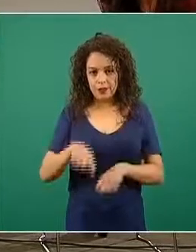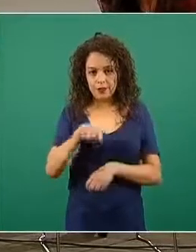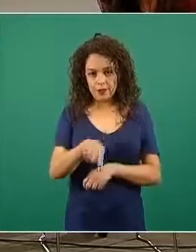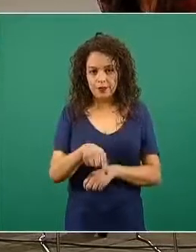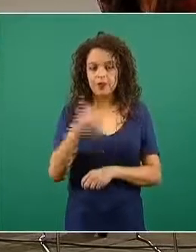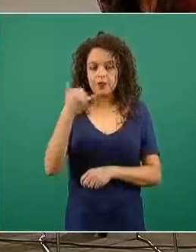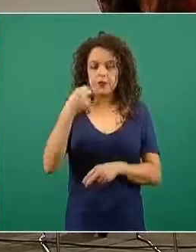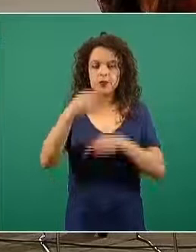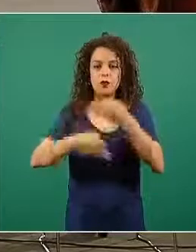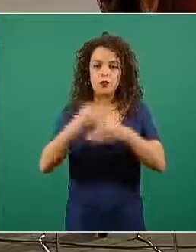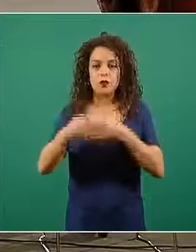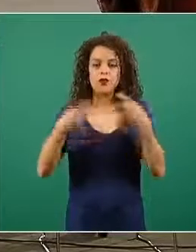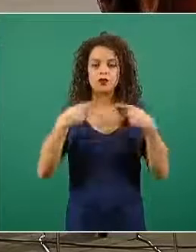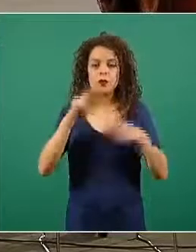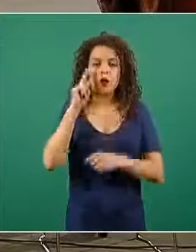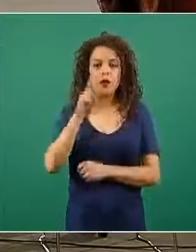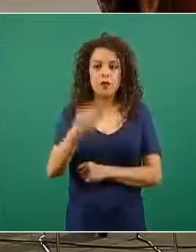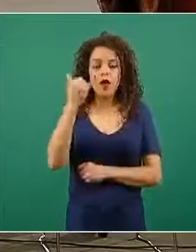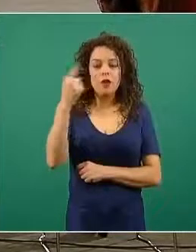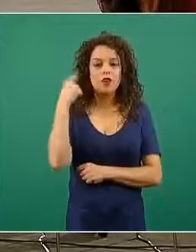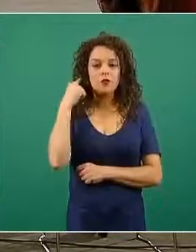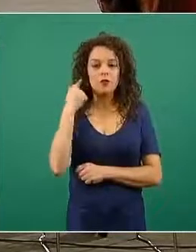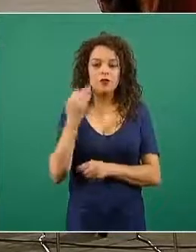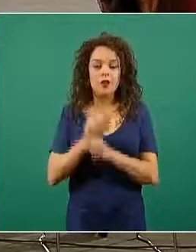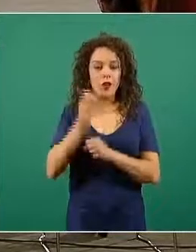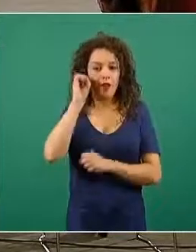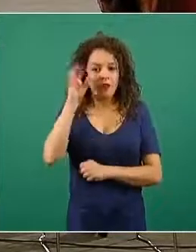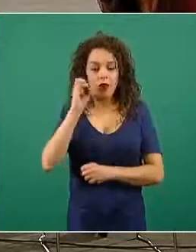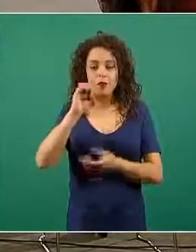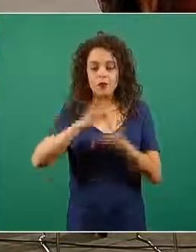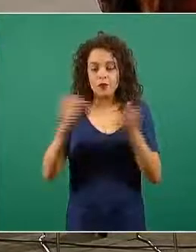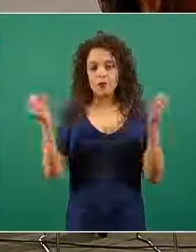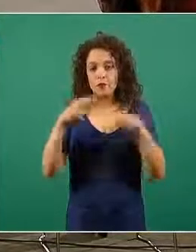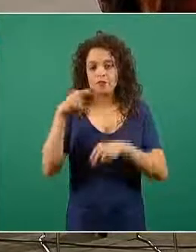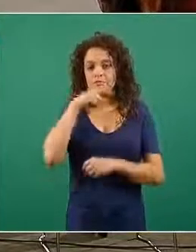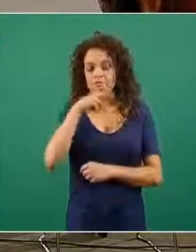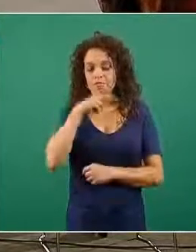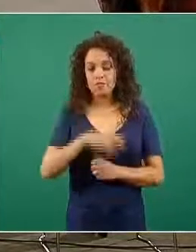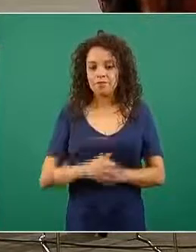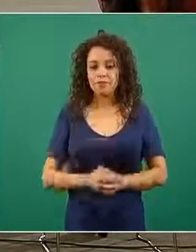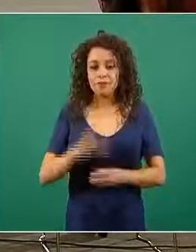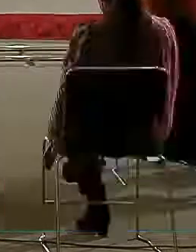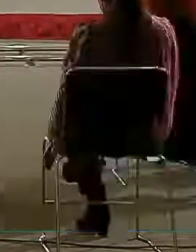los que nos ven y escuchan. Gracias. Nos vemos pronto. Muchas gracias.